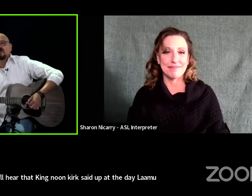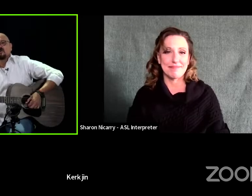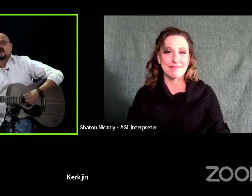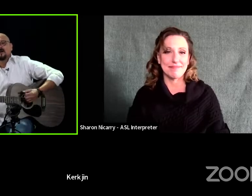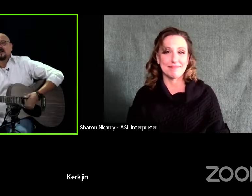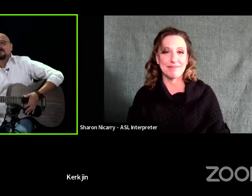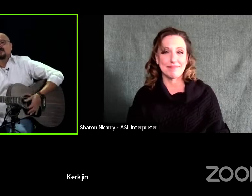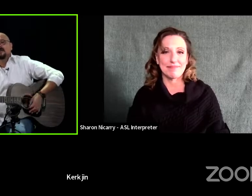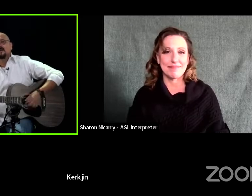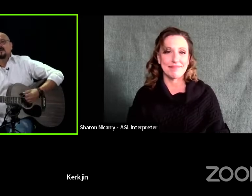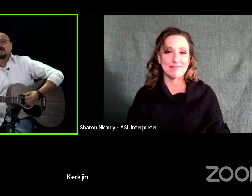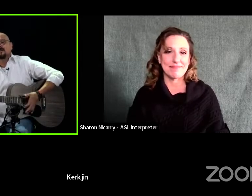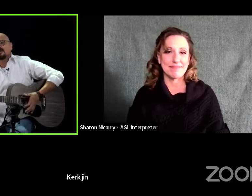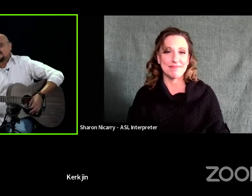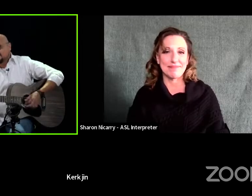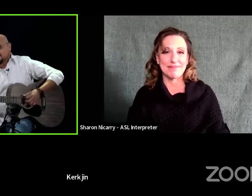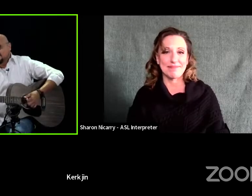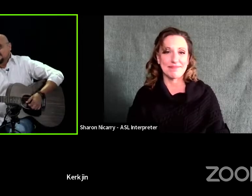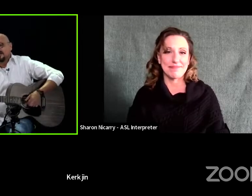su lluvia de